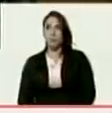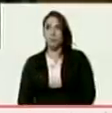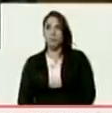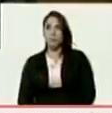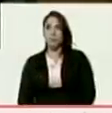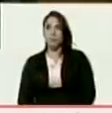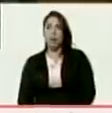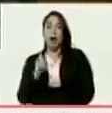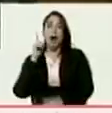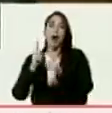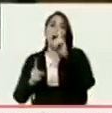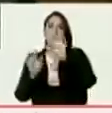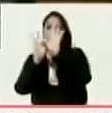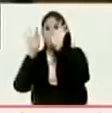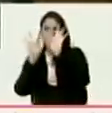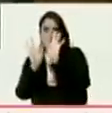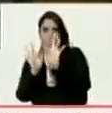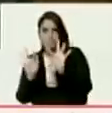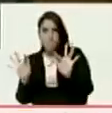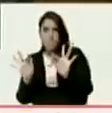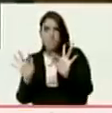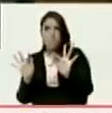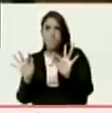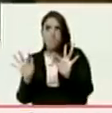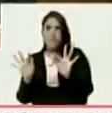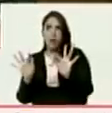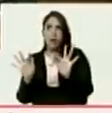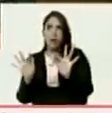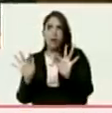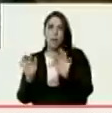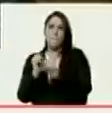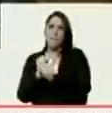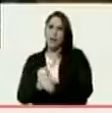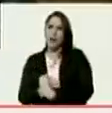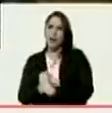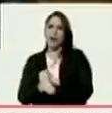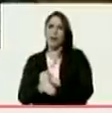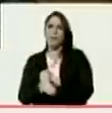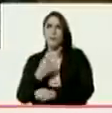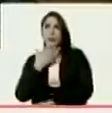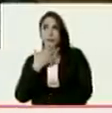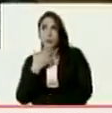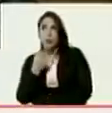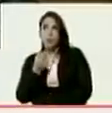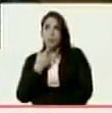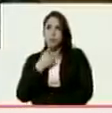de alguna manera no cesar, no, yo creo que con calmante se pudiera,